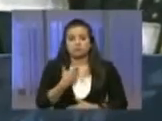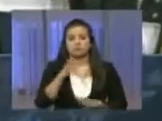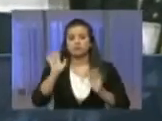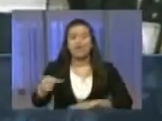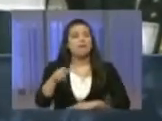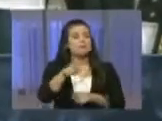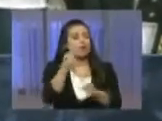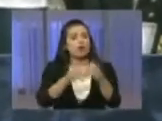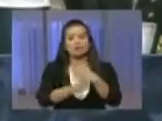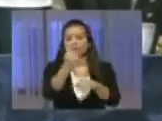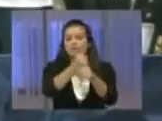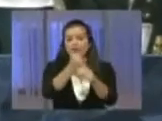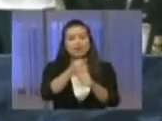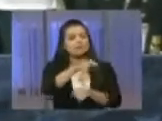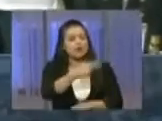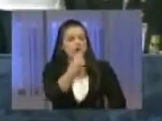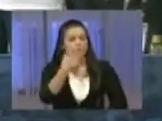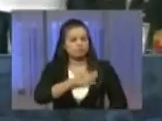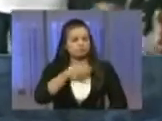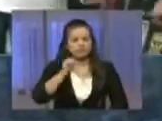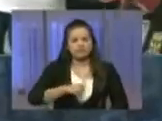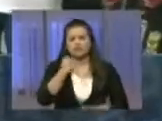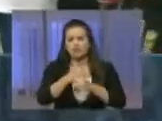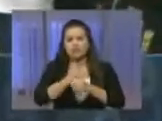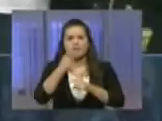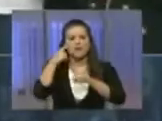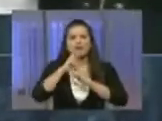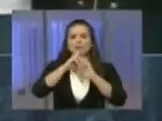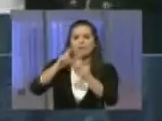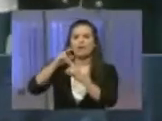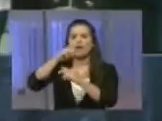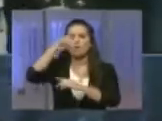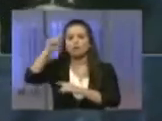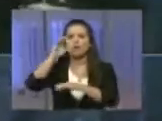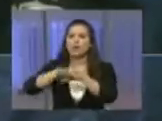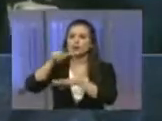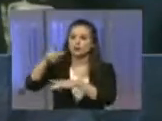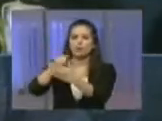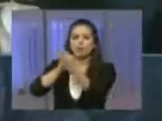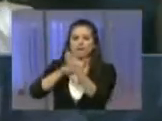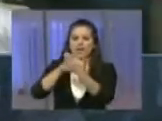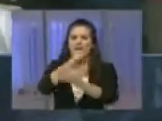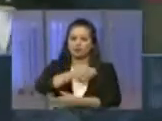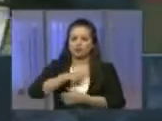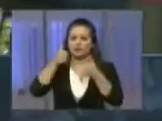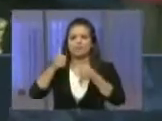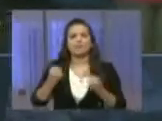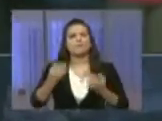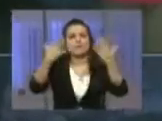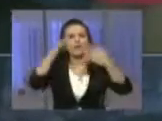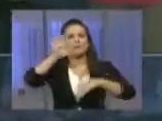más compromiso para responderle a usted presidente por su actitud viva la